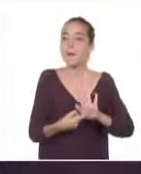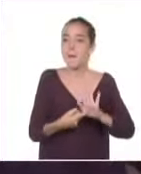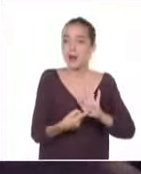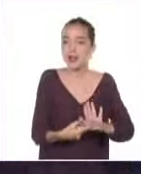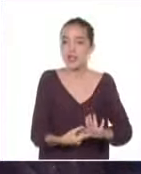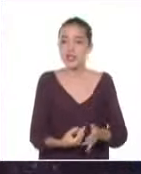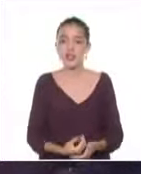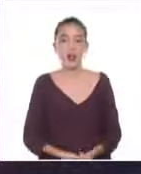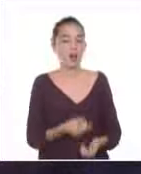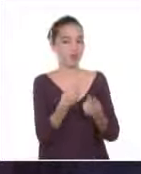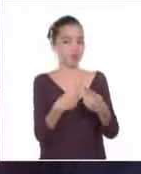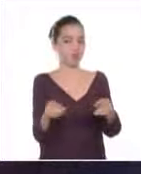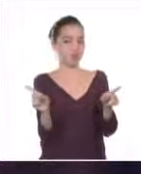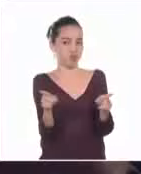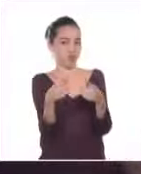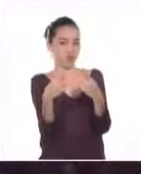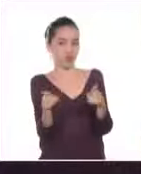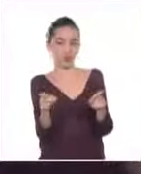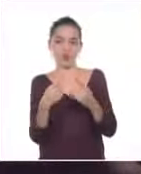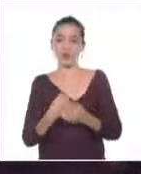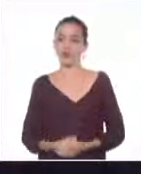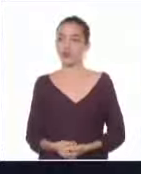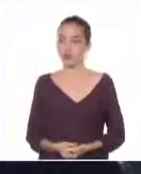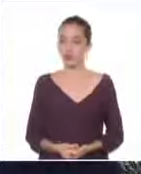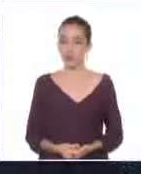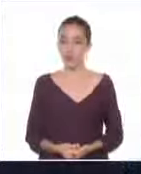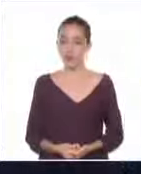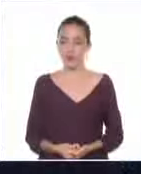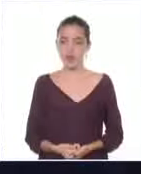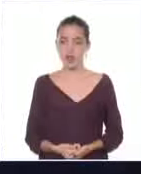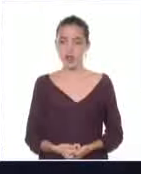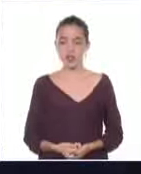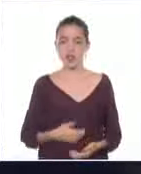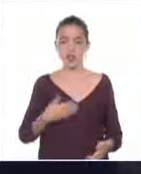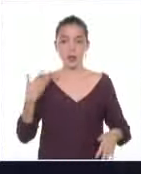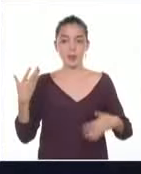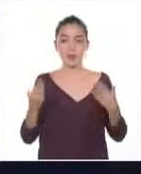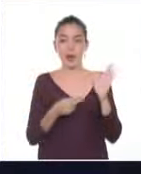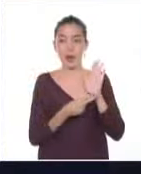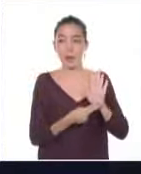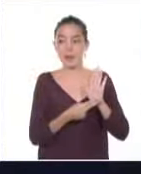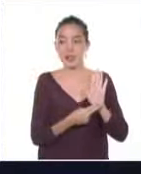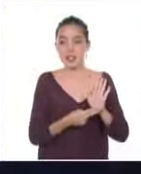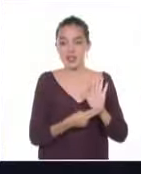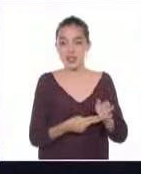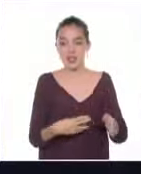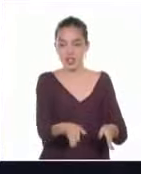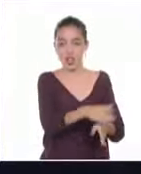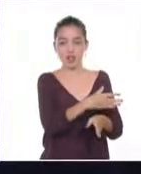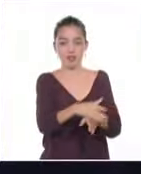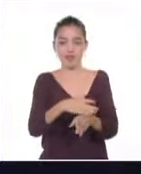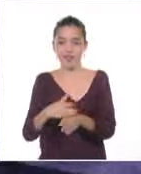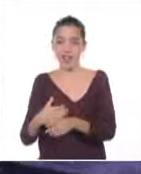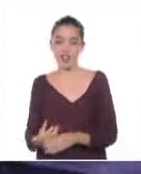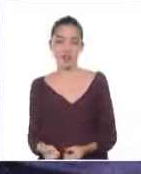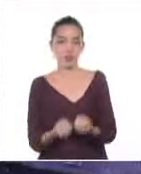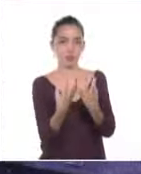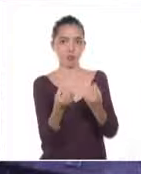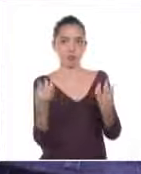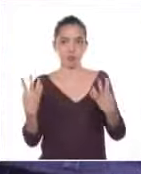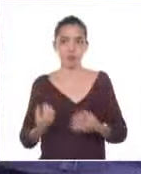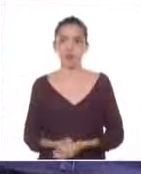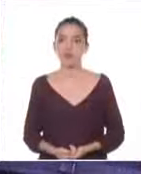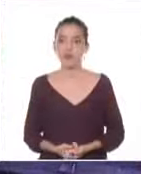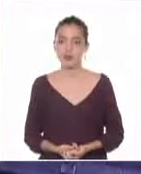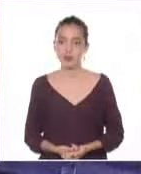Farándula, entre otros temas, formaron parte de la presentación a la que se han sumado varios creadores. La iniciativa tiene entre sus